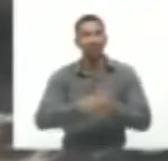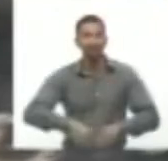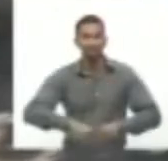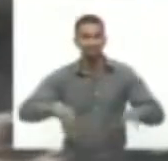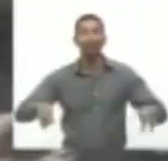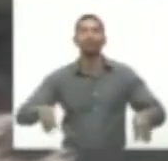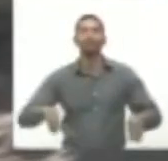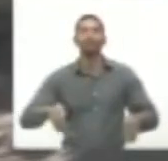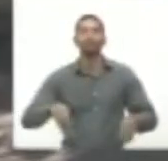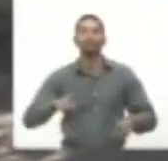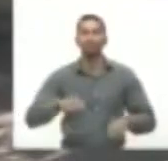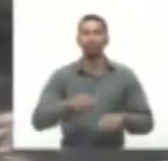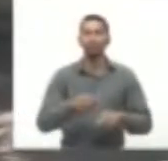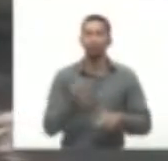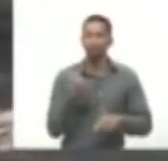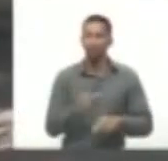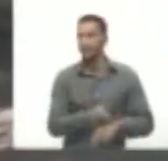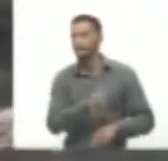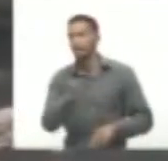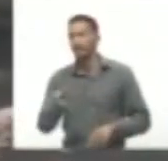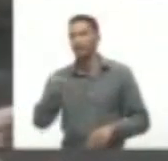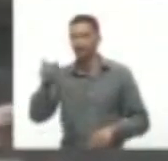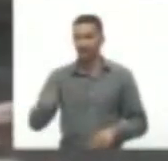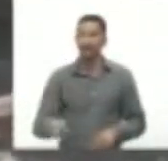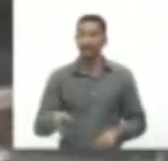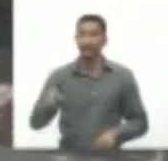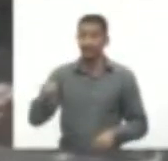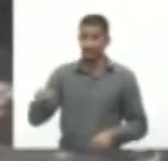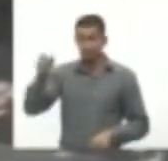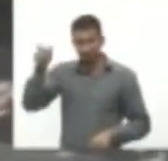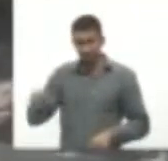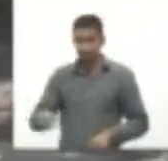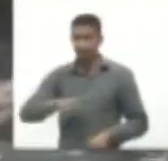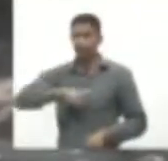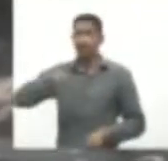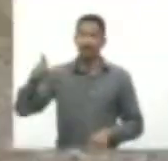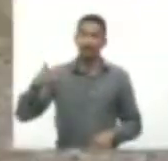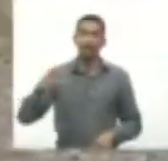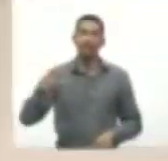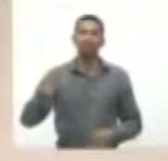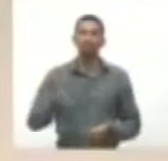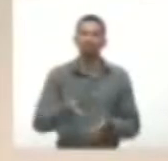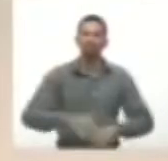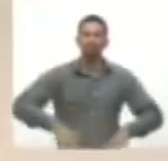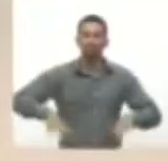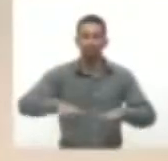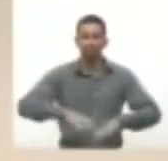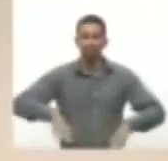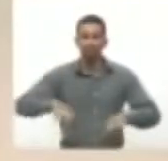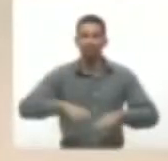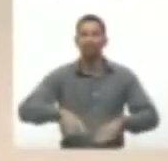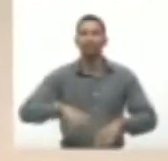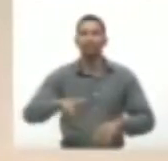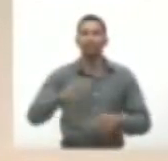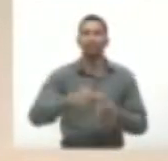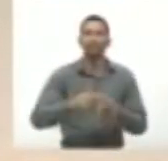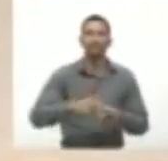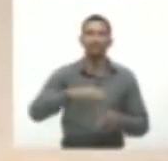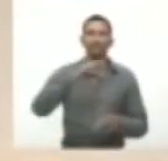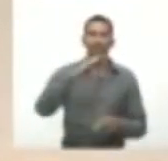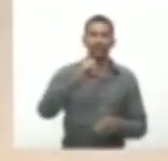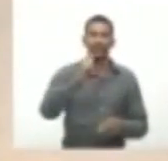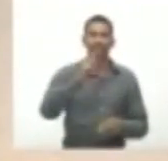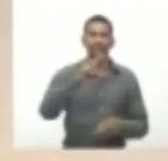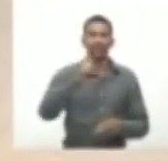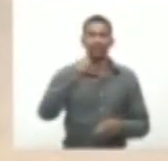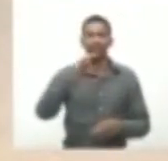nuevo hecho de violencia contra líderes de reclamación de tierra se presentó en la vereda Entre Ríos, en jurisdicción del corregimiento de Caracolicito, municipio del